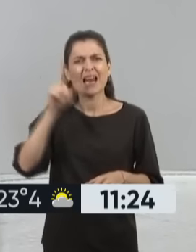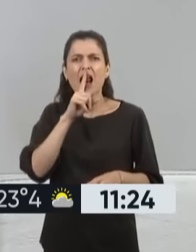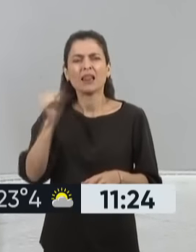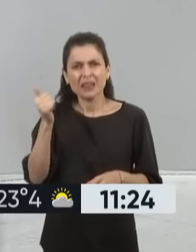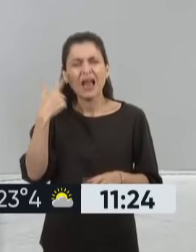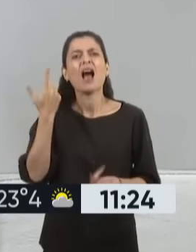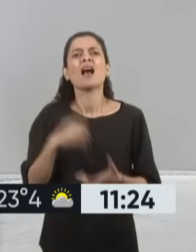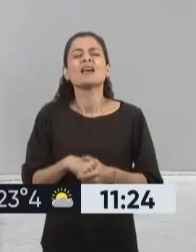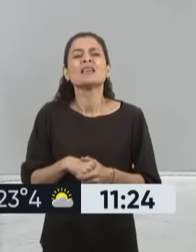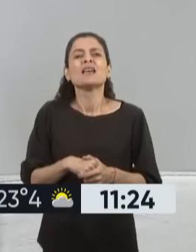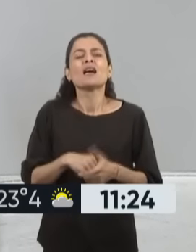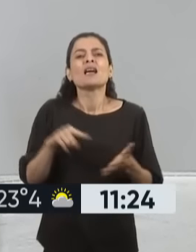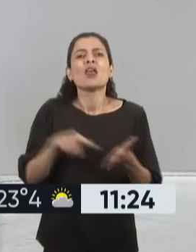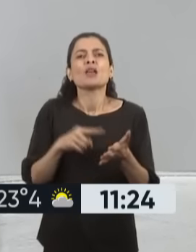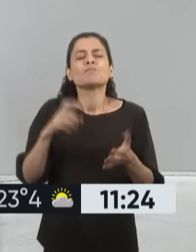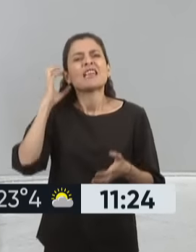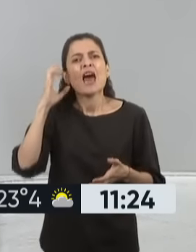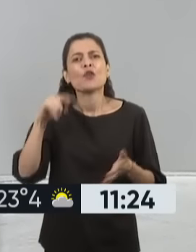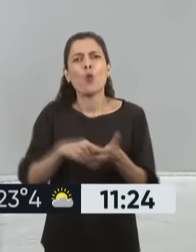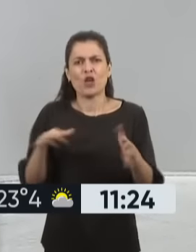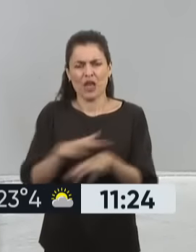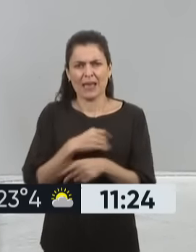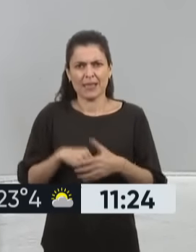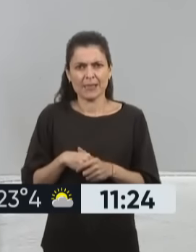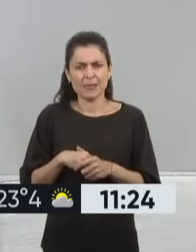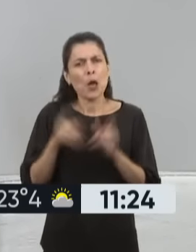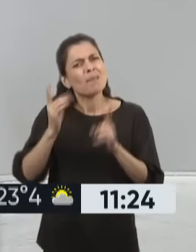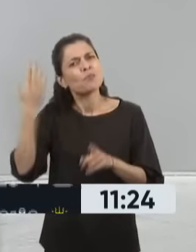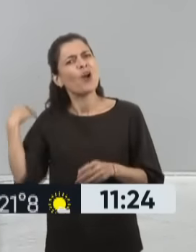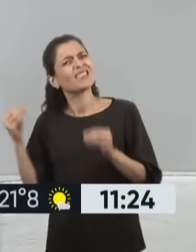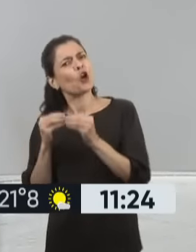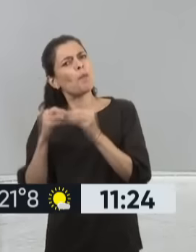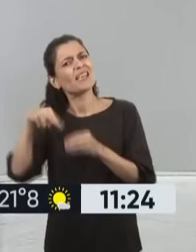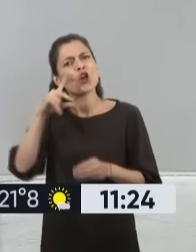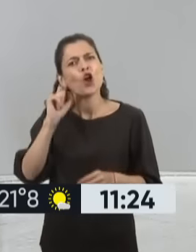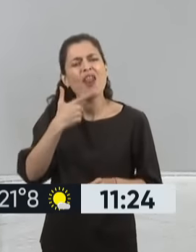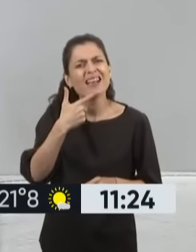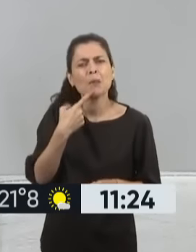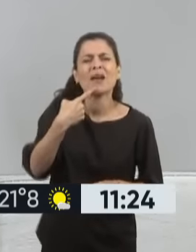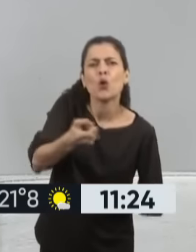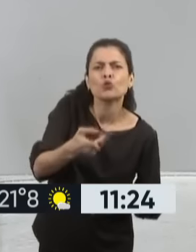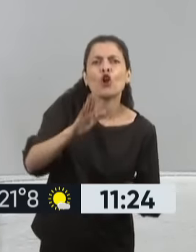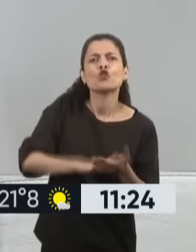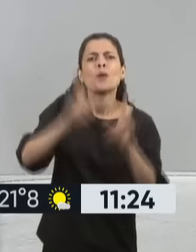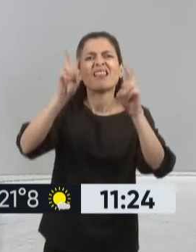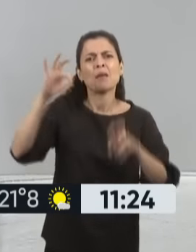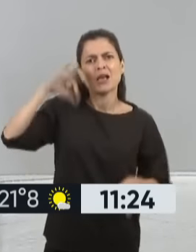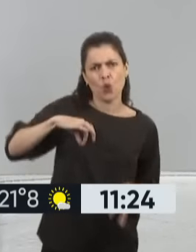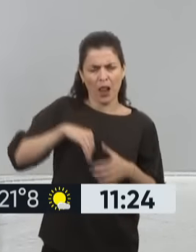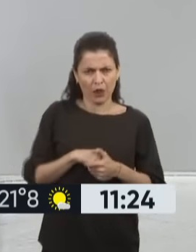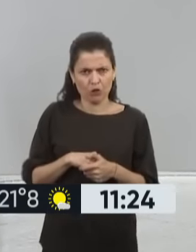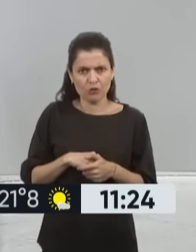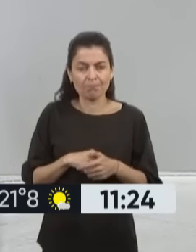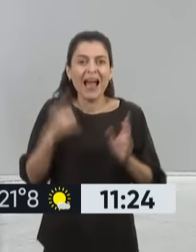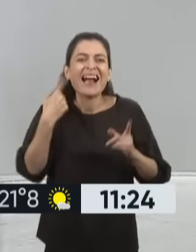cierto litoral y Fénix Buenos Aires quería retomar un poco lo de mi compañero Nicolás eh sobre el tema de Los sueldos no porque claro acá no es